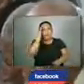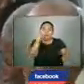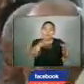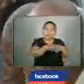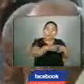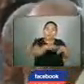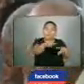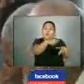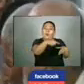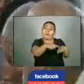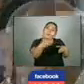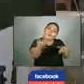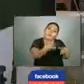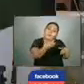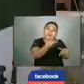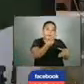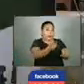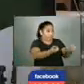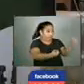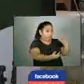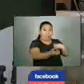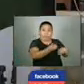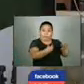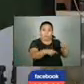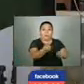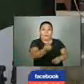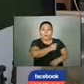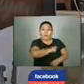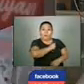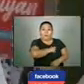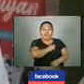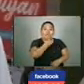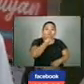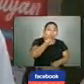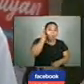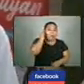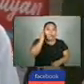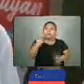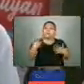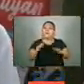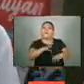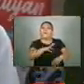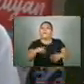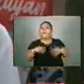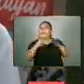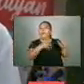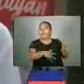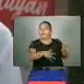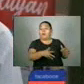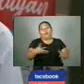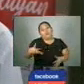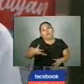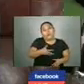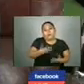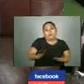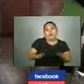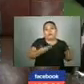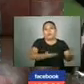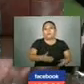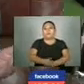muchas necesidades. Ya nos comentaban los encargados del hogar que son ancianos en situación de abandono y es por eso que nos decidimos apoyarle.